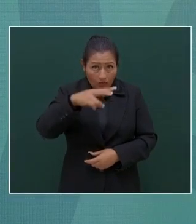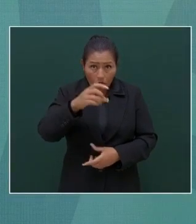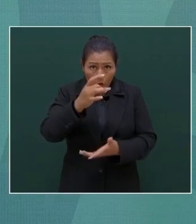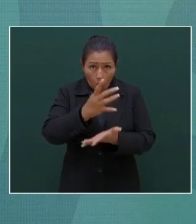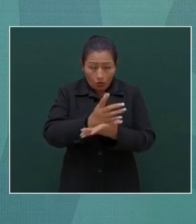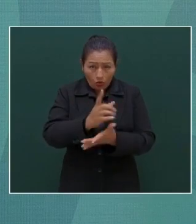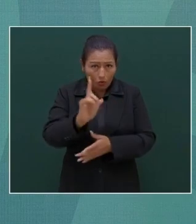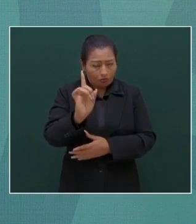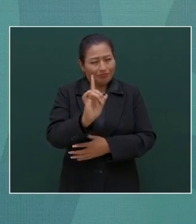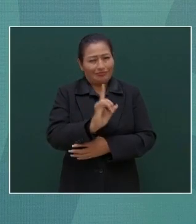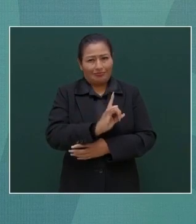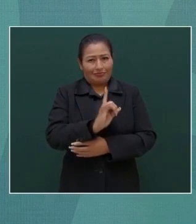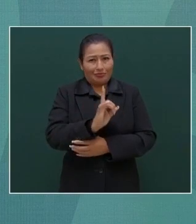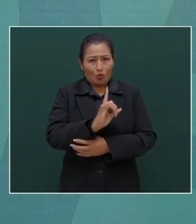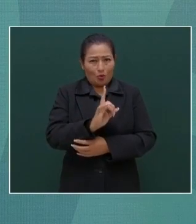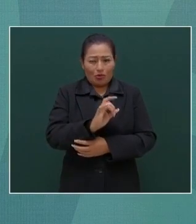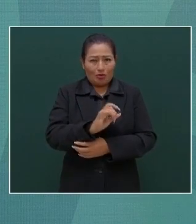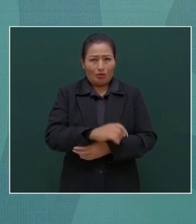se